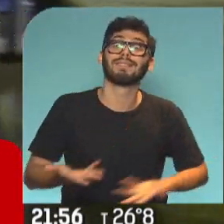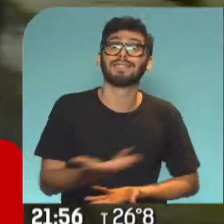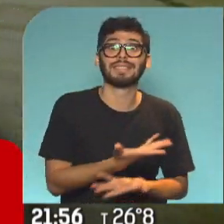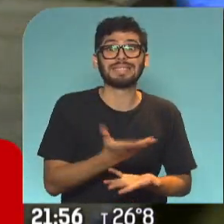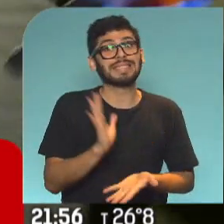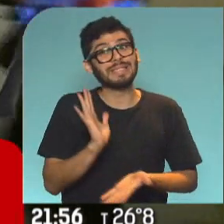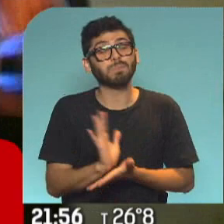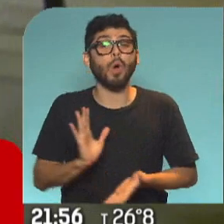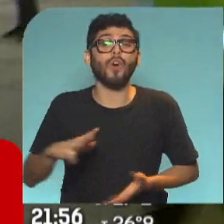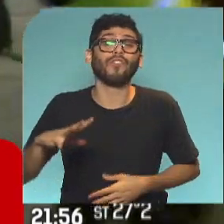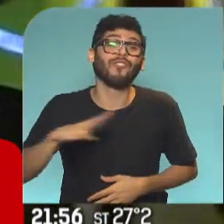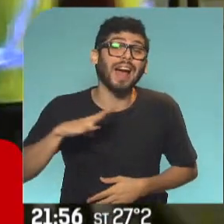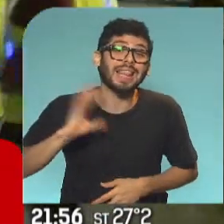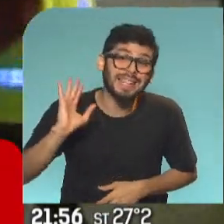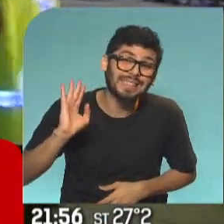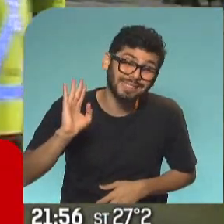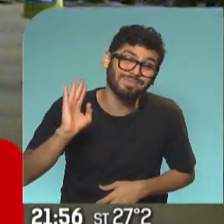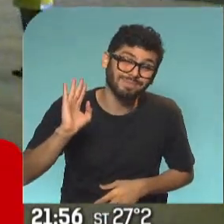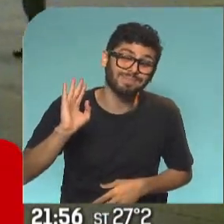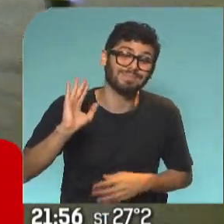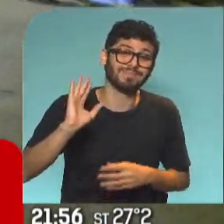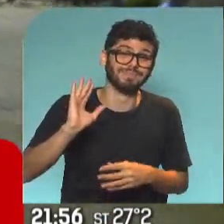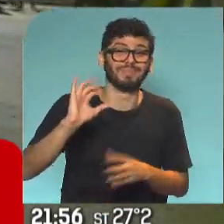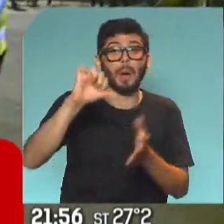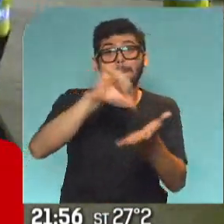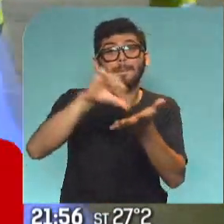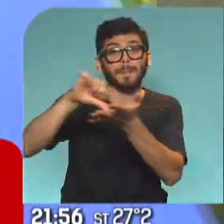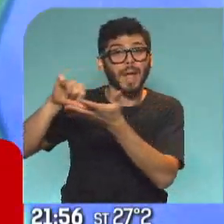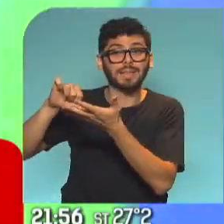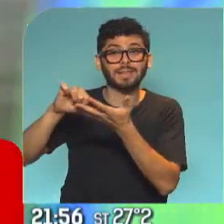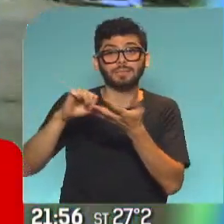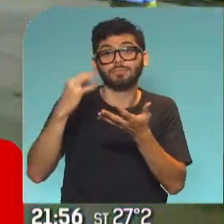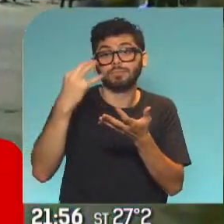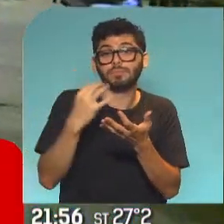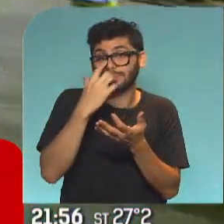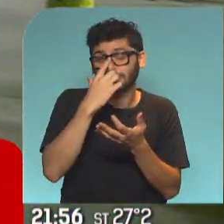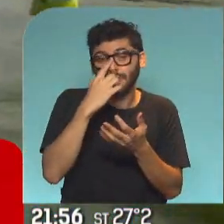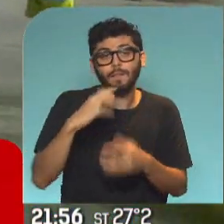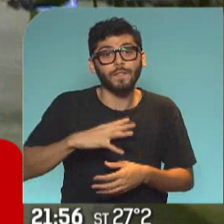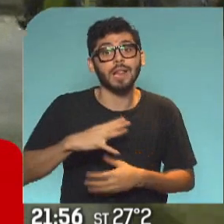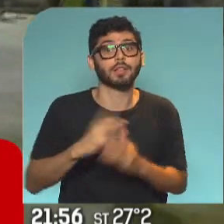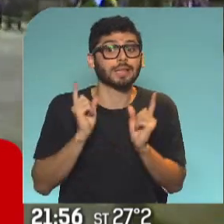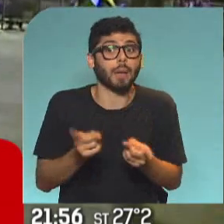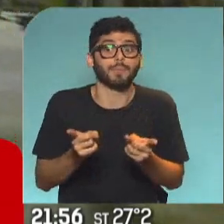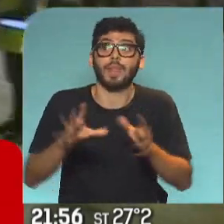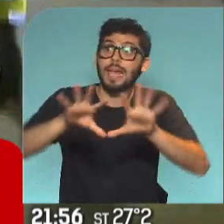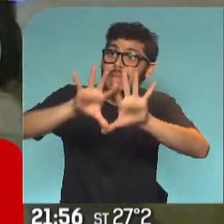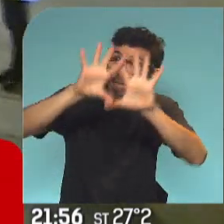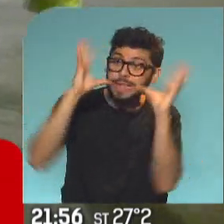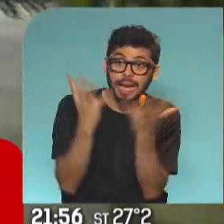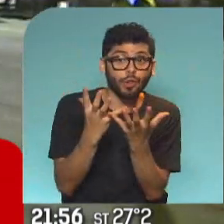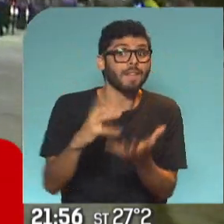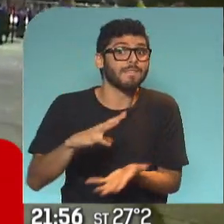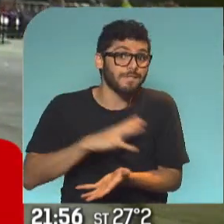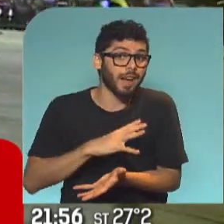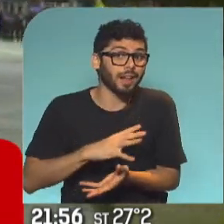una materia pendiente dentro de los propios países incluso, y por supuesto a nivel internacional, temas que se